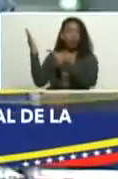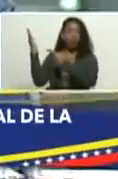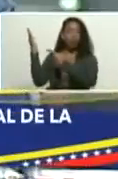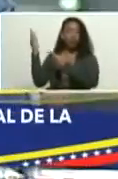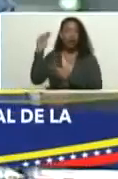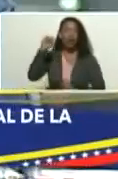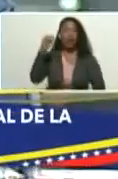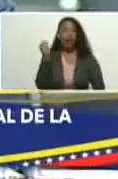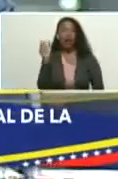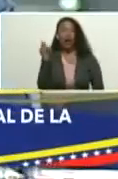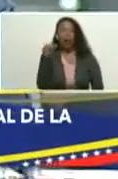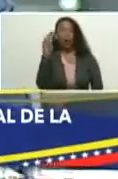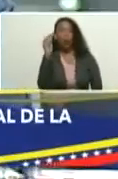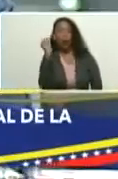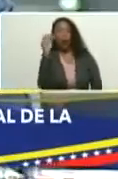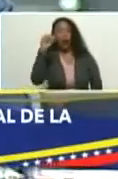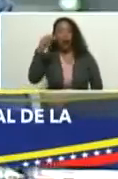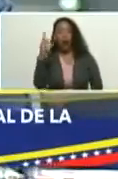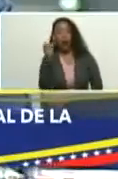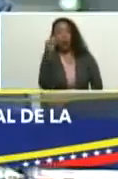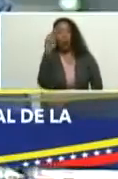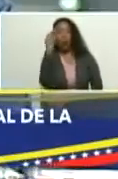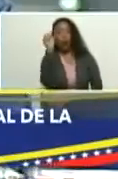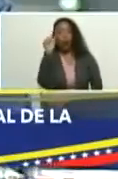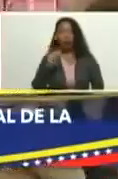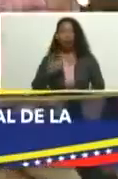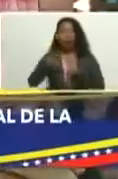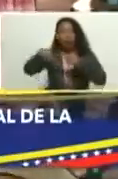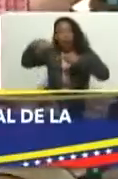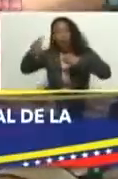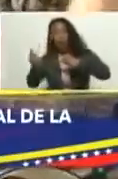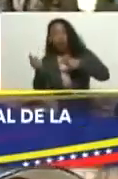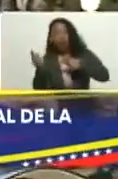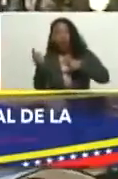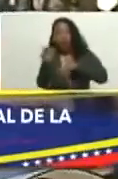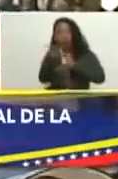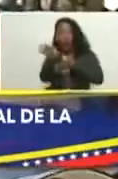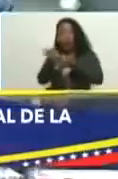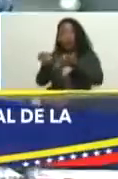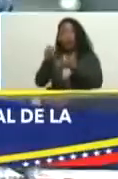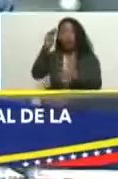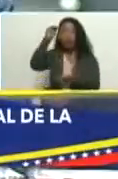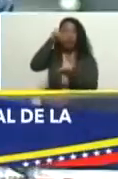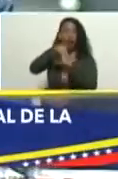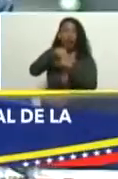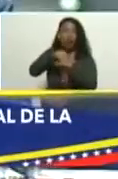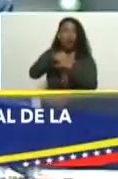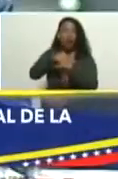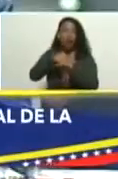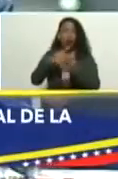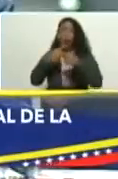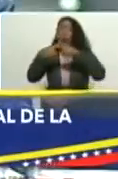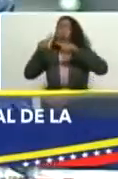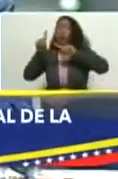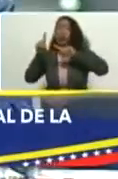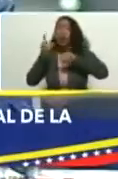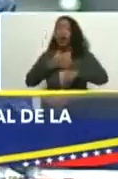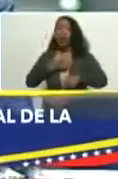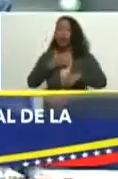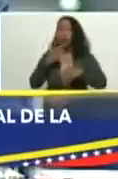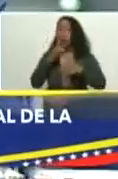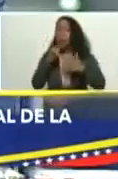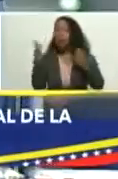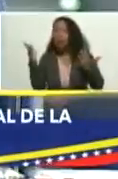A Eduardo Sequera, alcalde del municipio Miranda. No hay ningún otro alcalde, ¿verdad? Bueno,